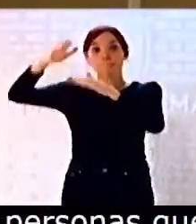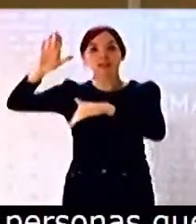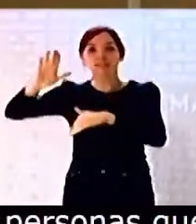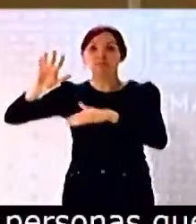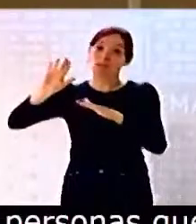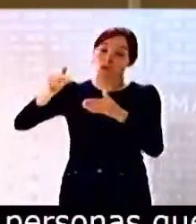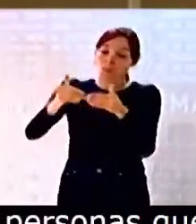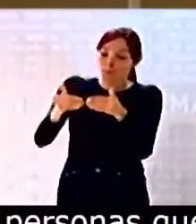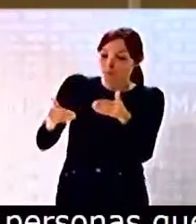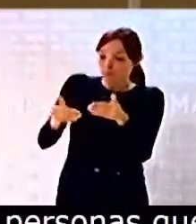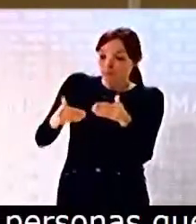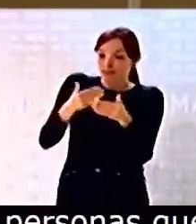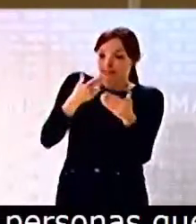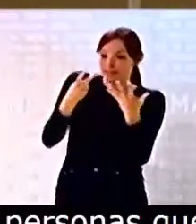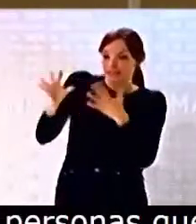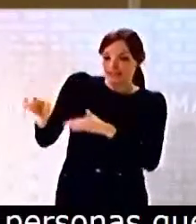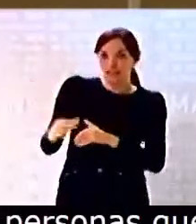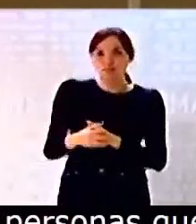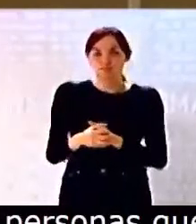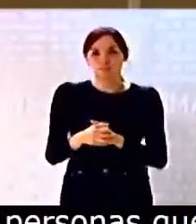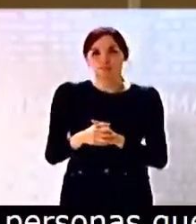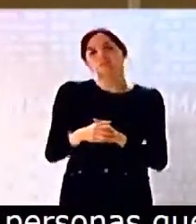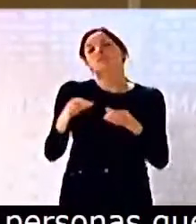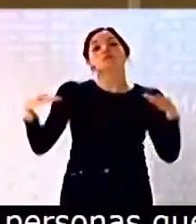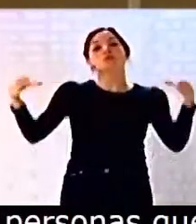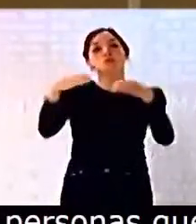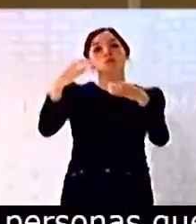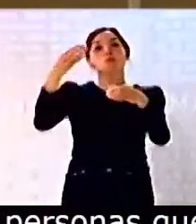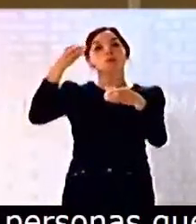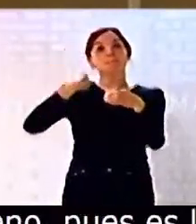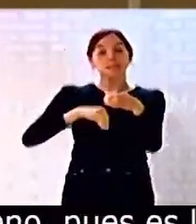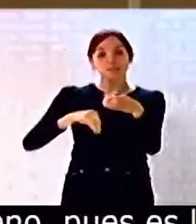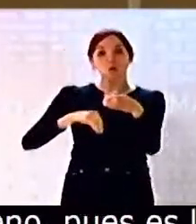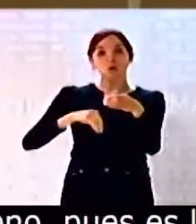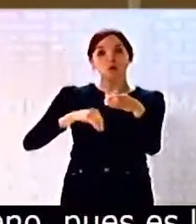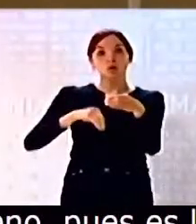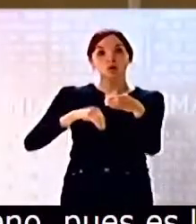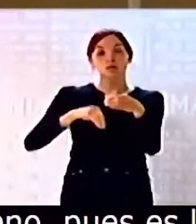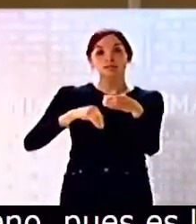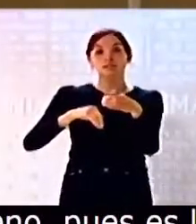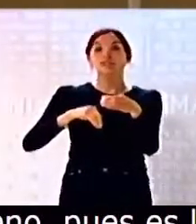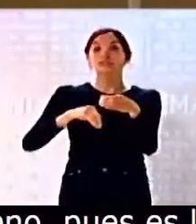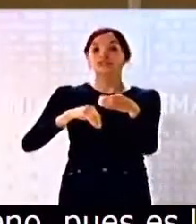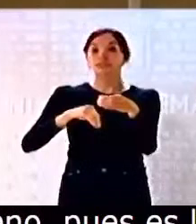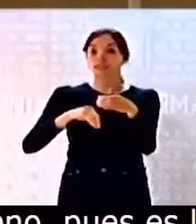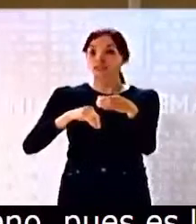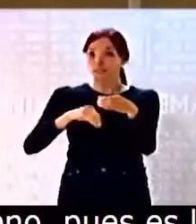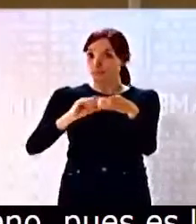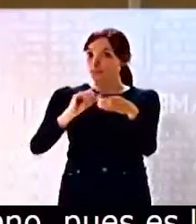70. Bueno, pues la corte que va detrás de haber vacunado a los de 70.